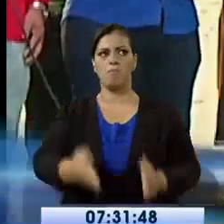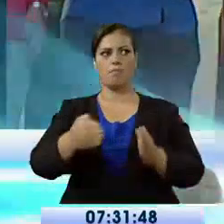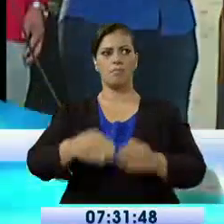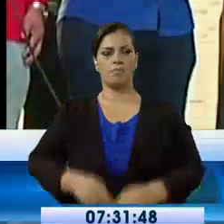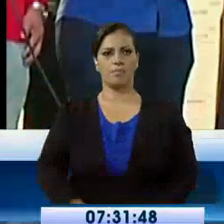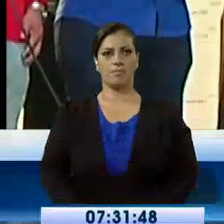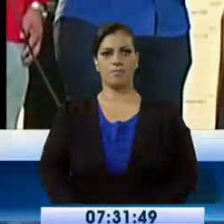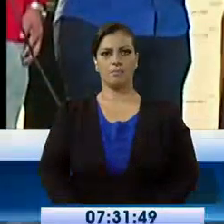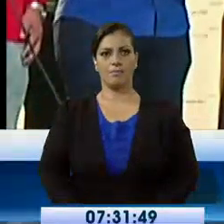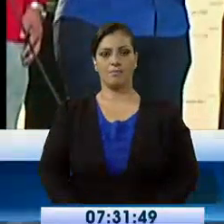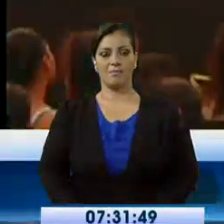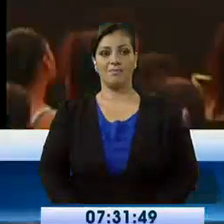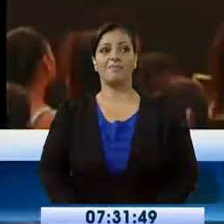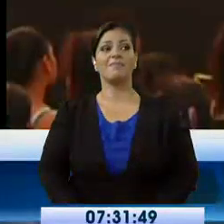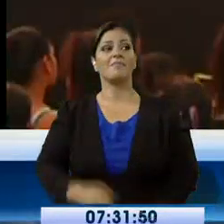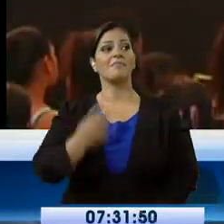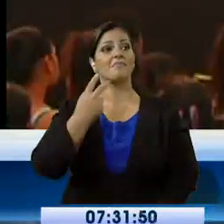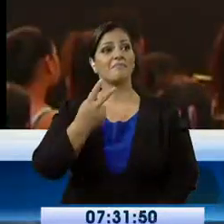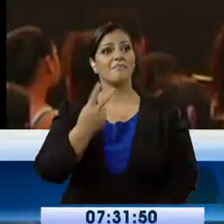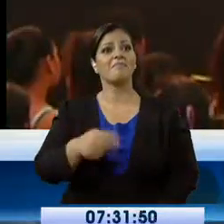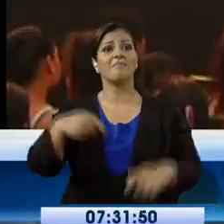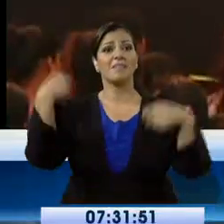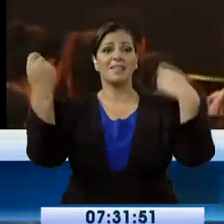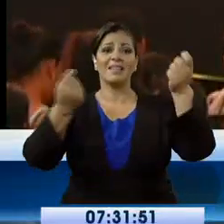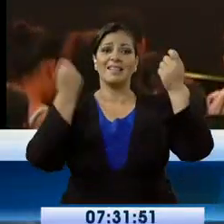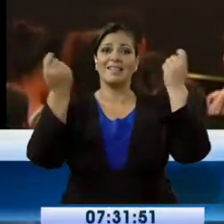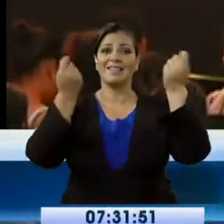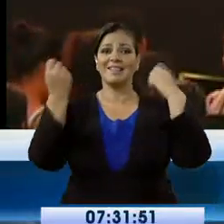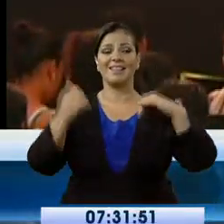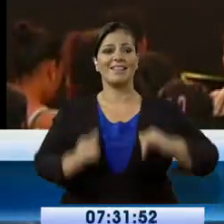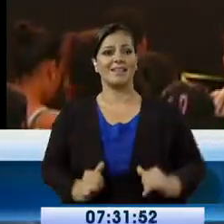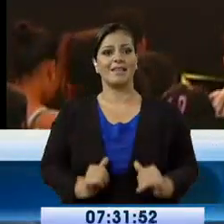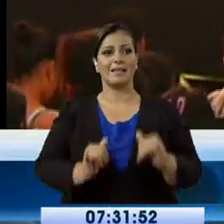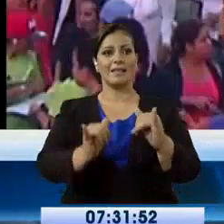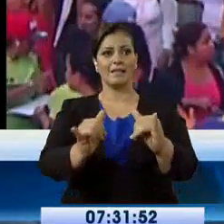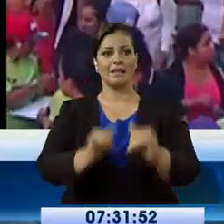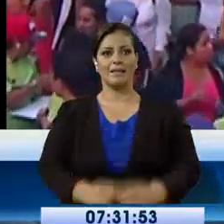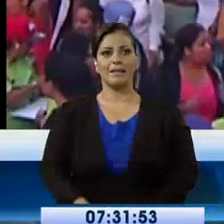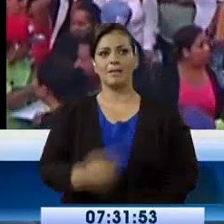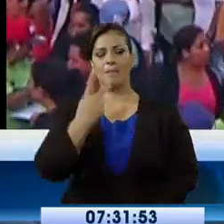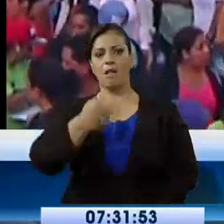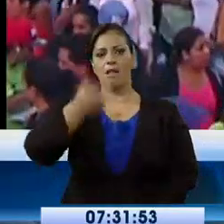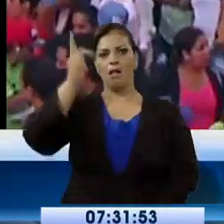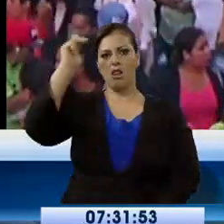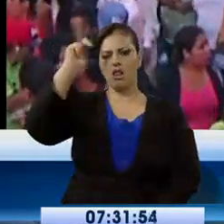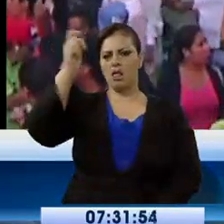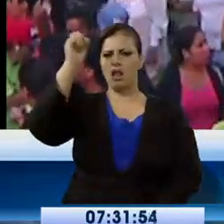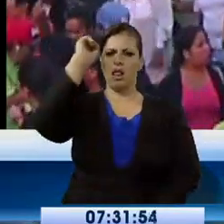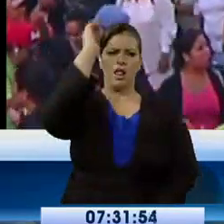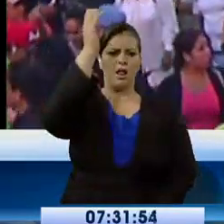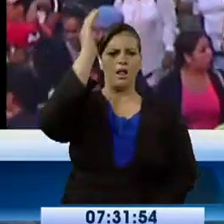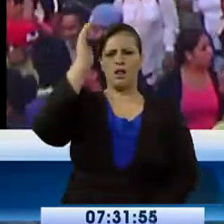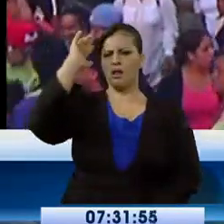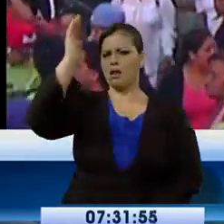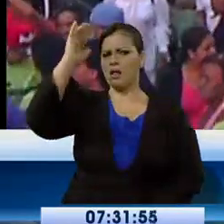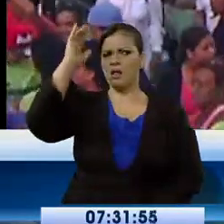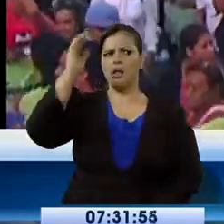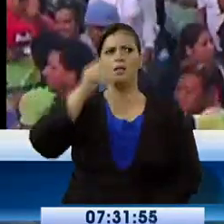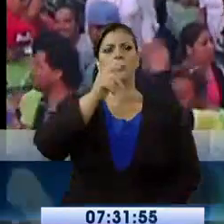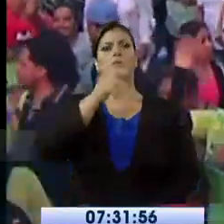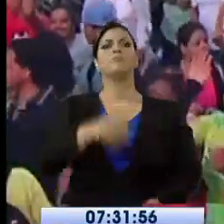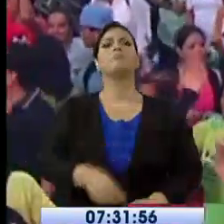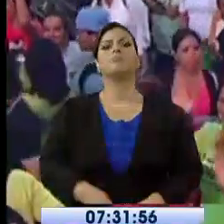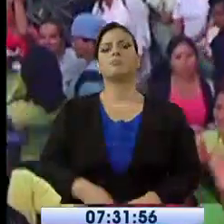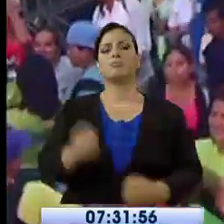intervenciones, el festejo de los presentes continuó, incentivado por el acompañamiento de sus líderes, informó